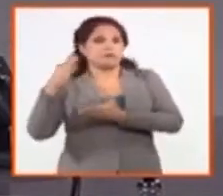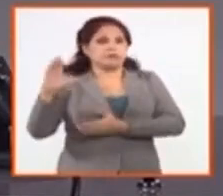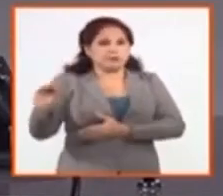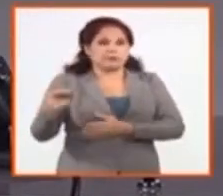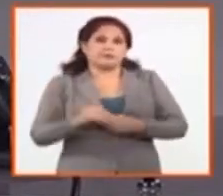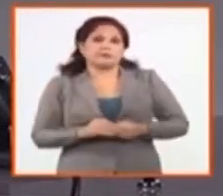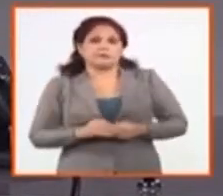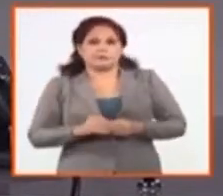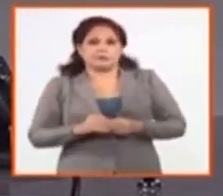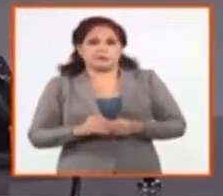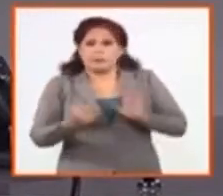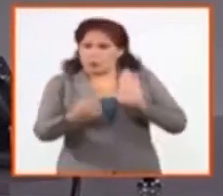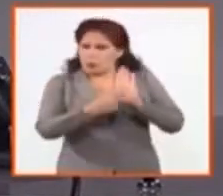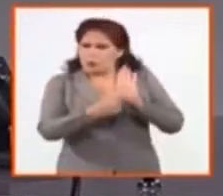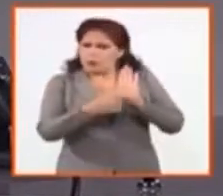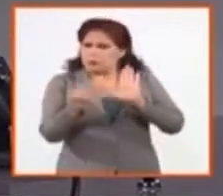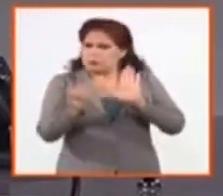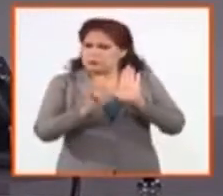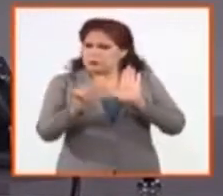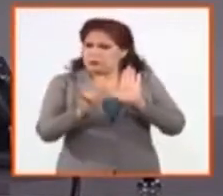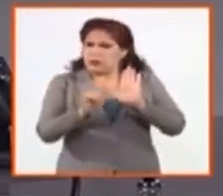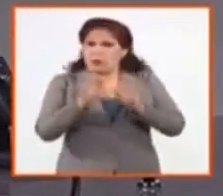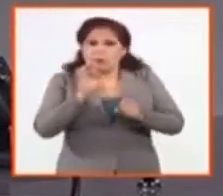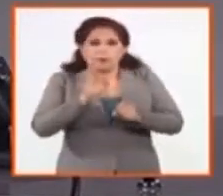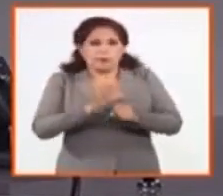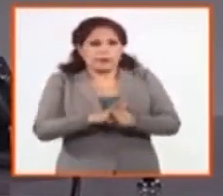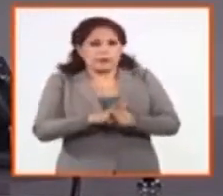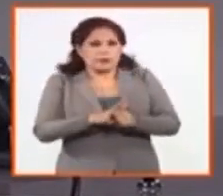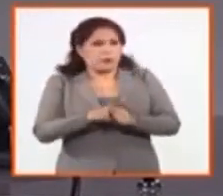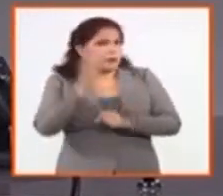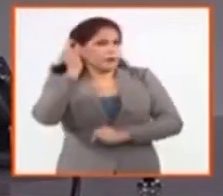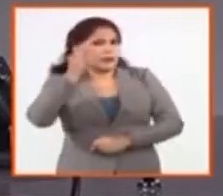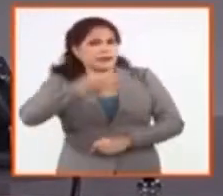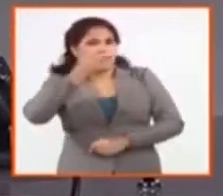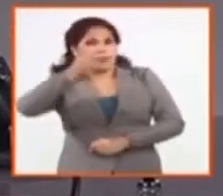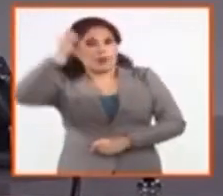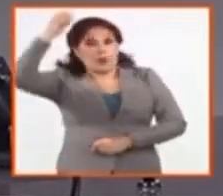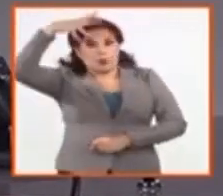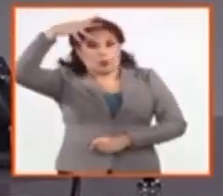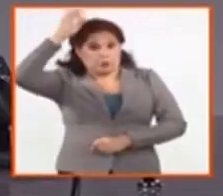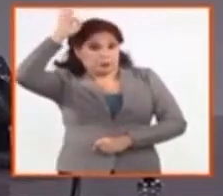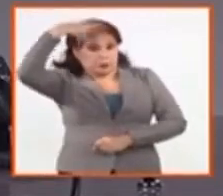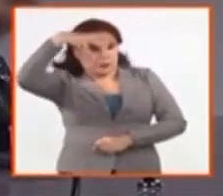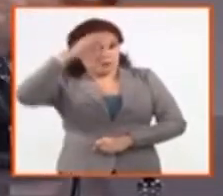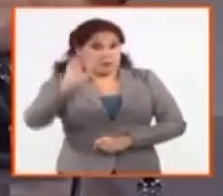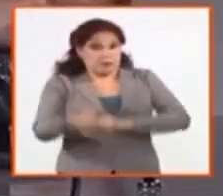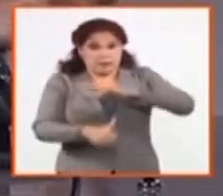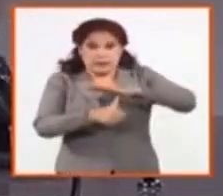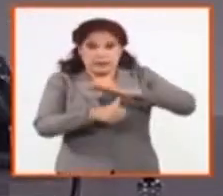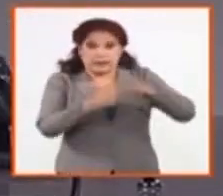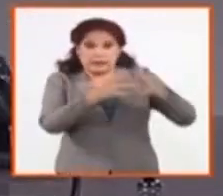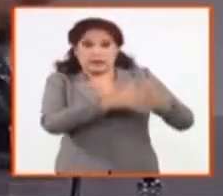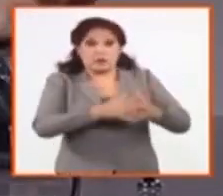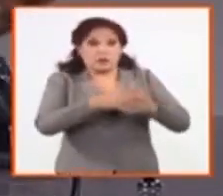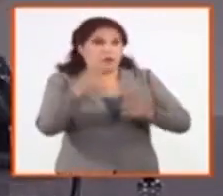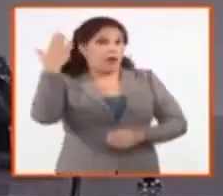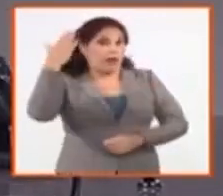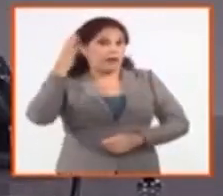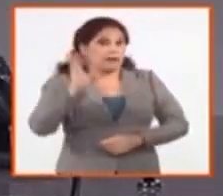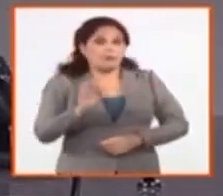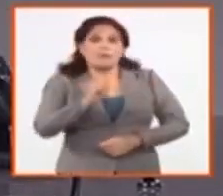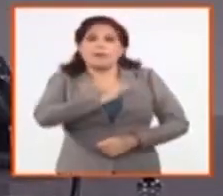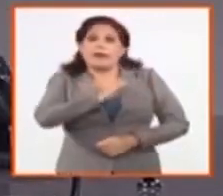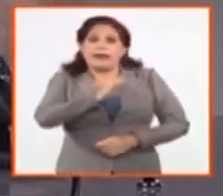que creo que al principio Marilena estaba hablando algo de Trump. El señor Trump ahora se ha dedicado a tratar